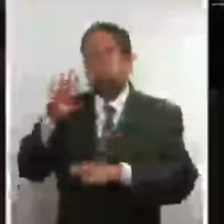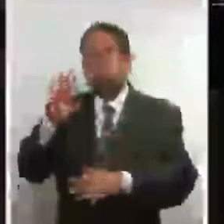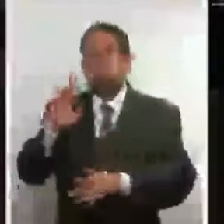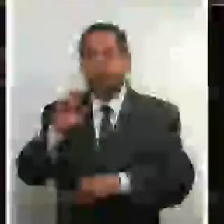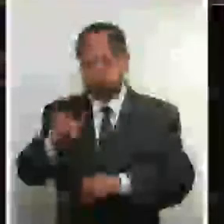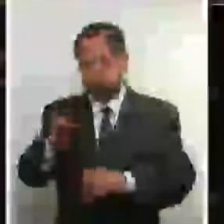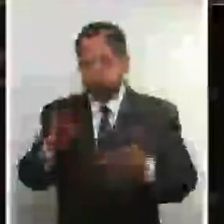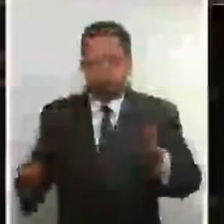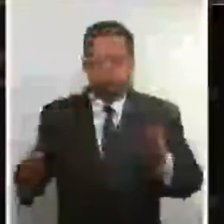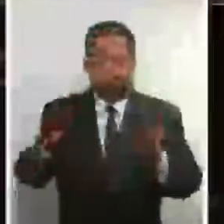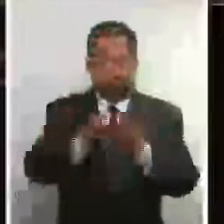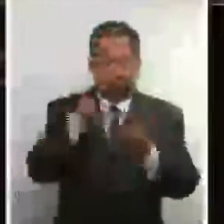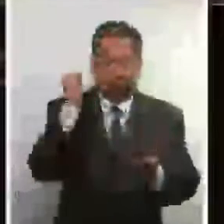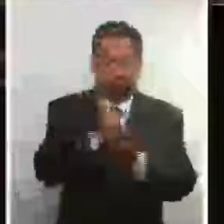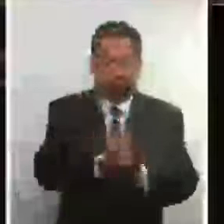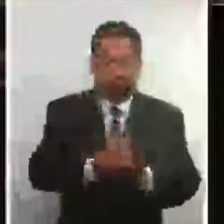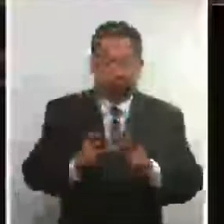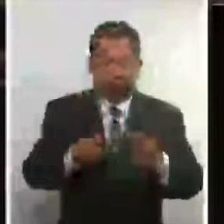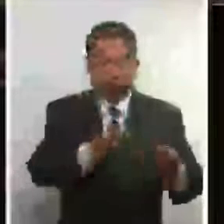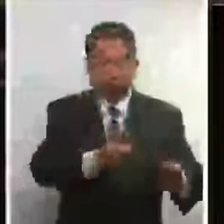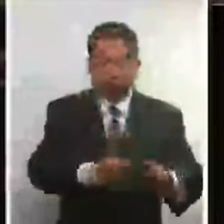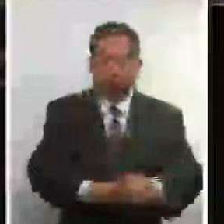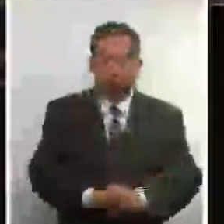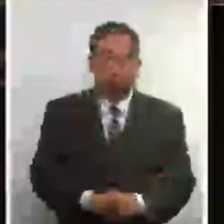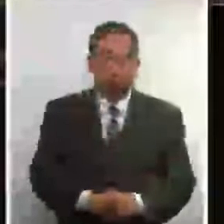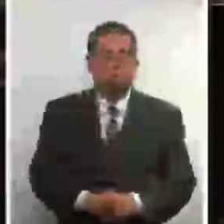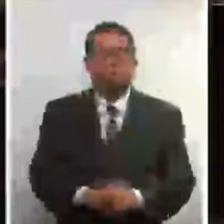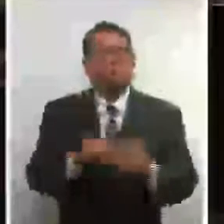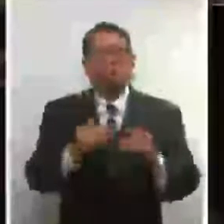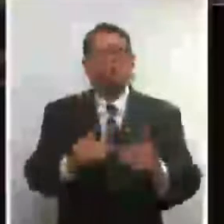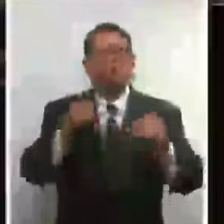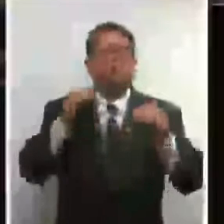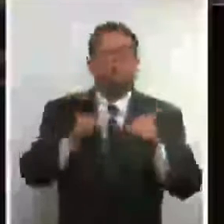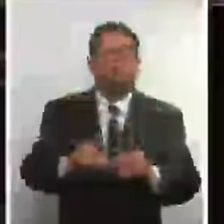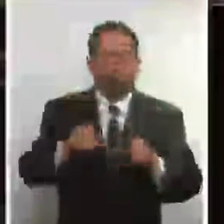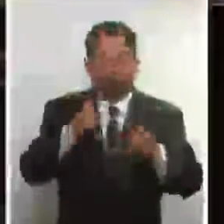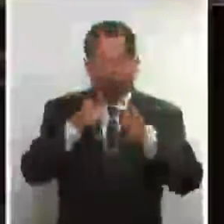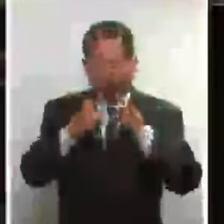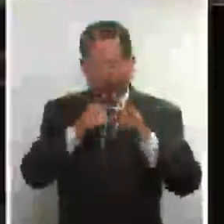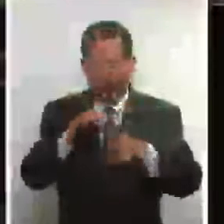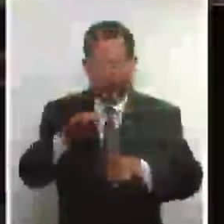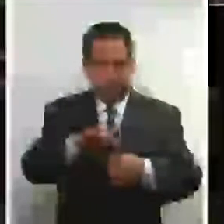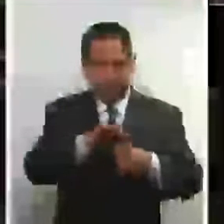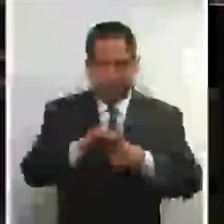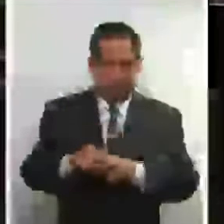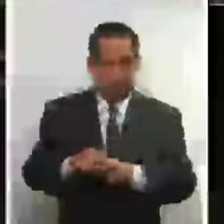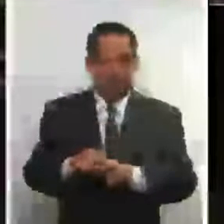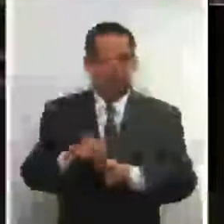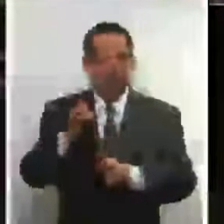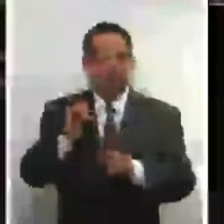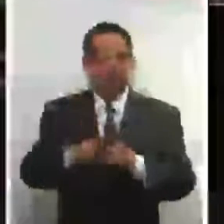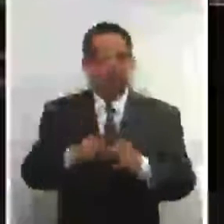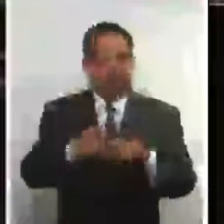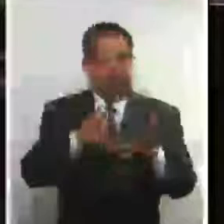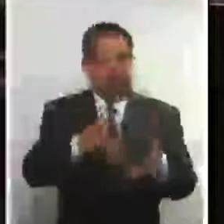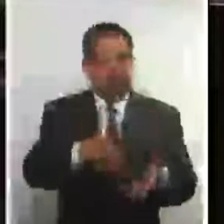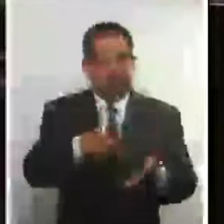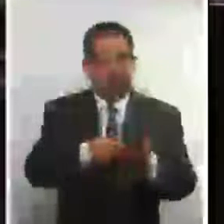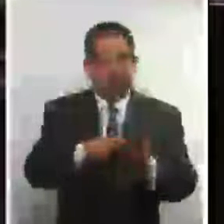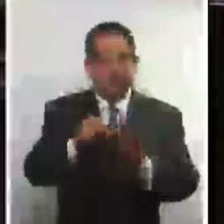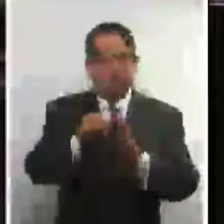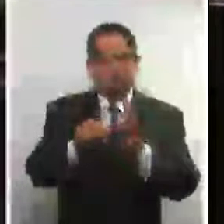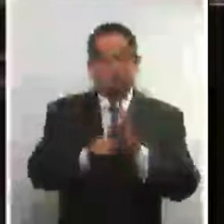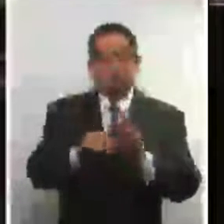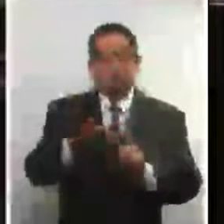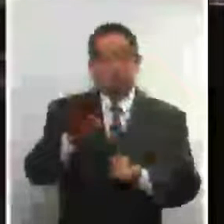al cuerpo del artículo. A continuación, procederemos a la votación en términos del dictamen del